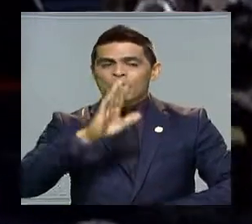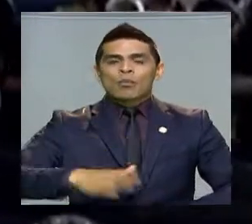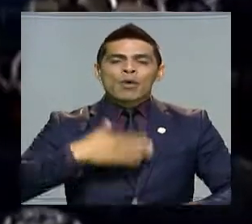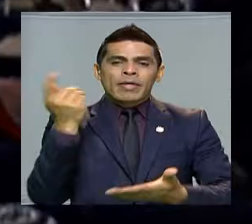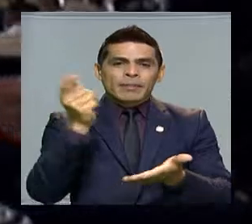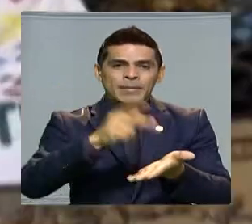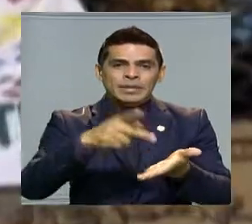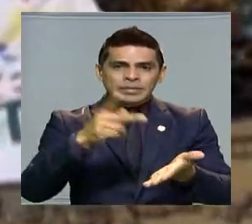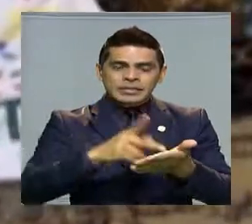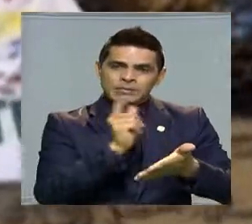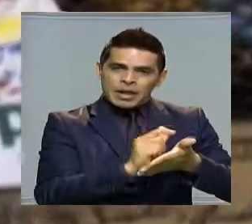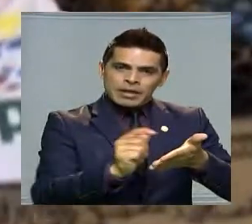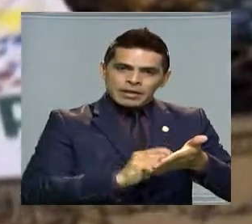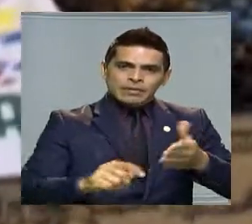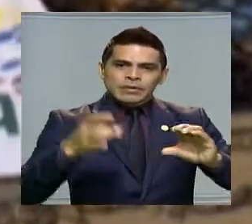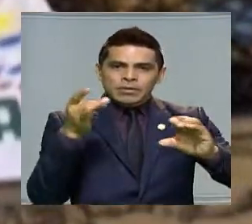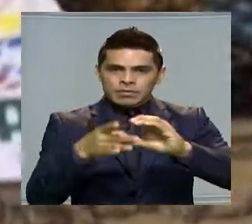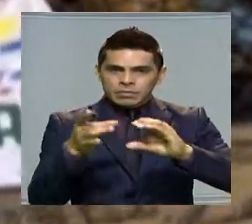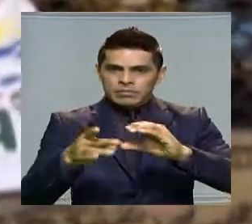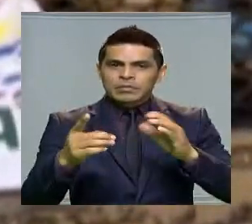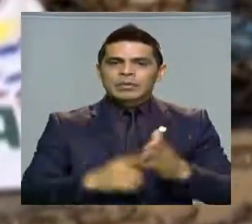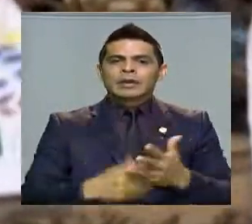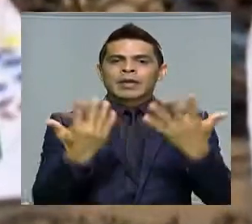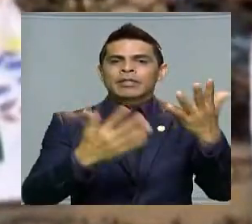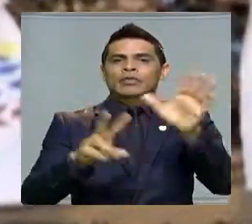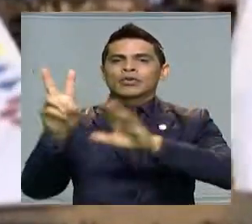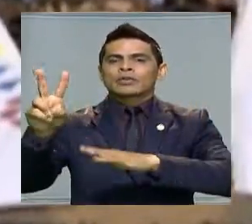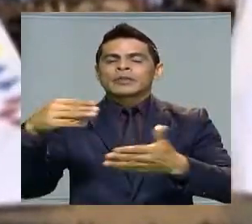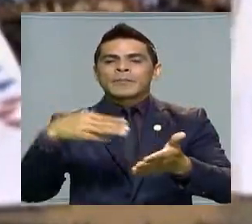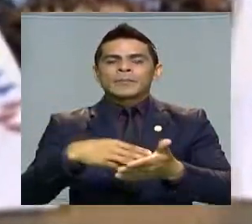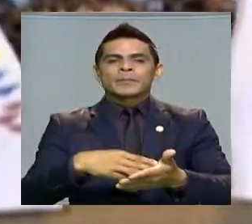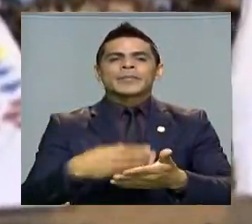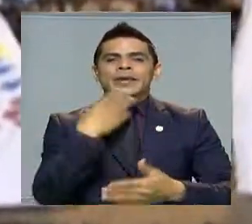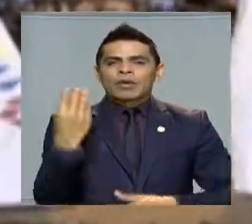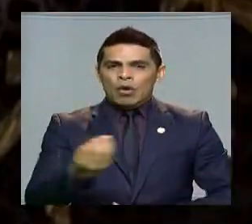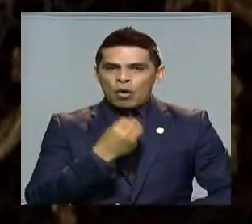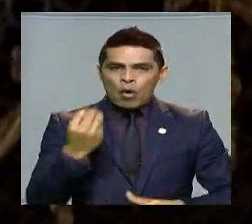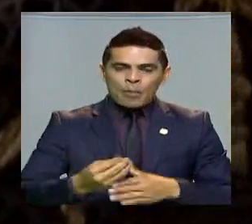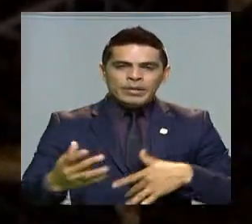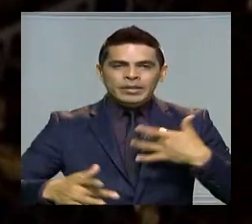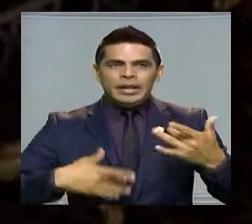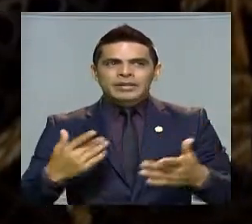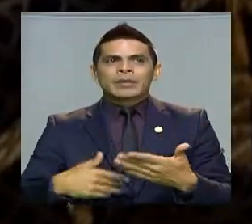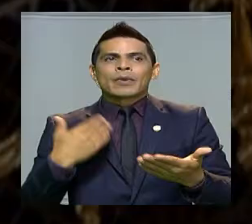de carnetización y que más de 12.000 jóvenes estarán activos durante la jornada, que